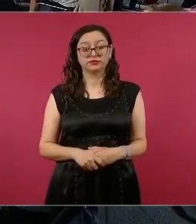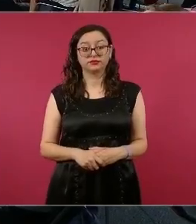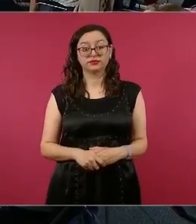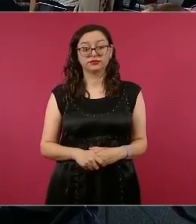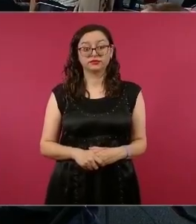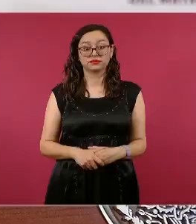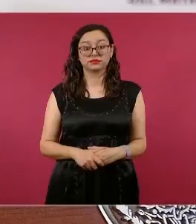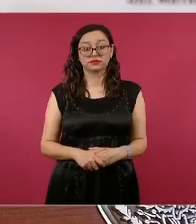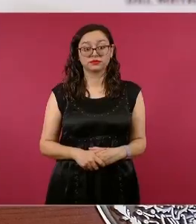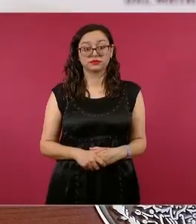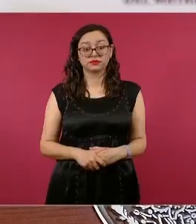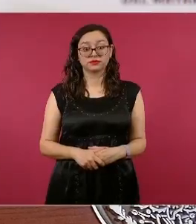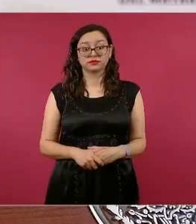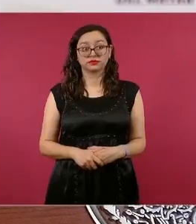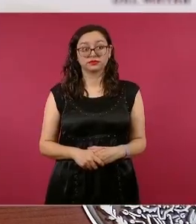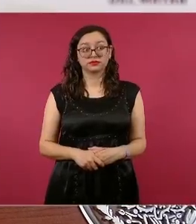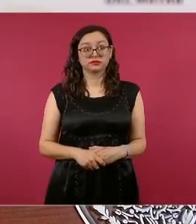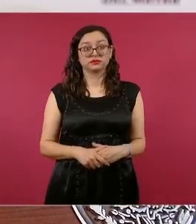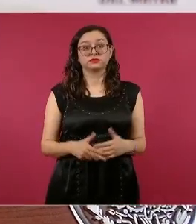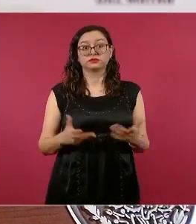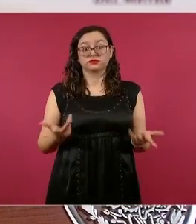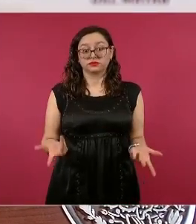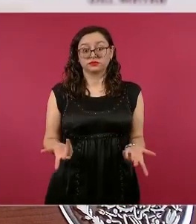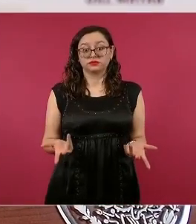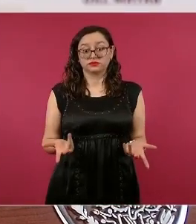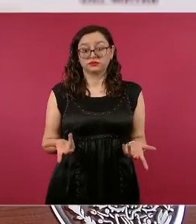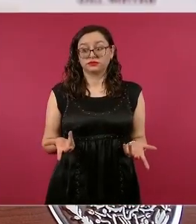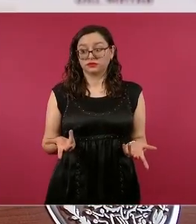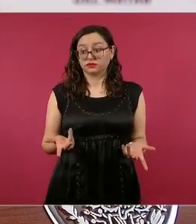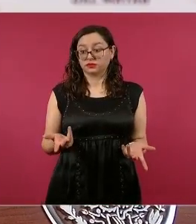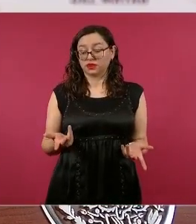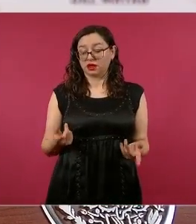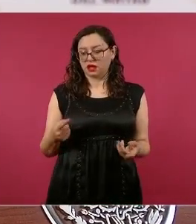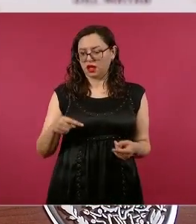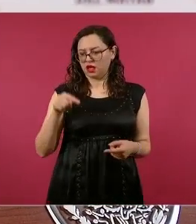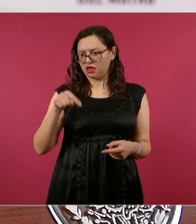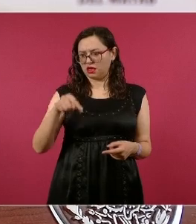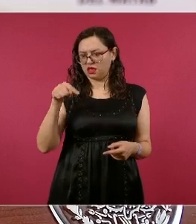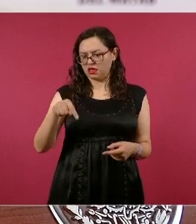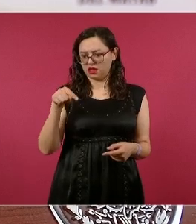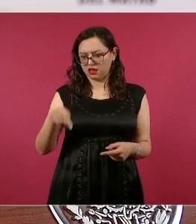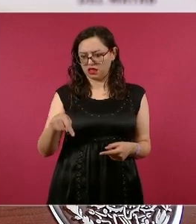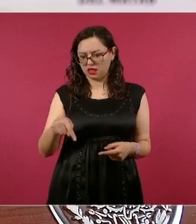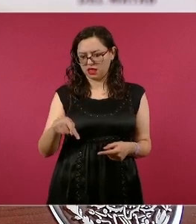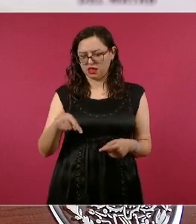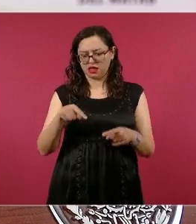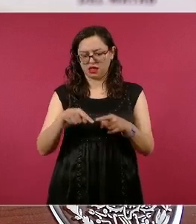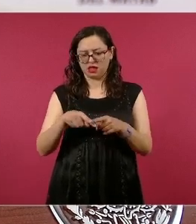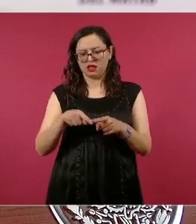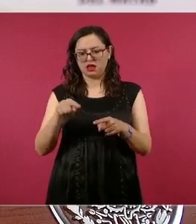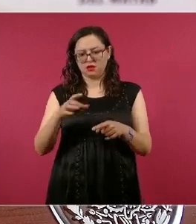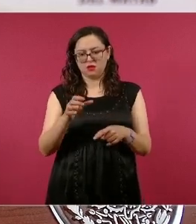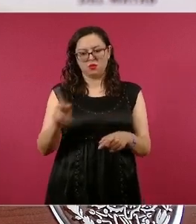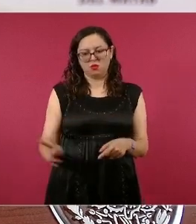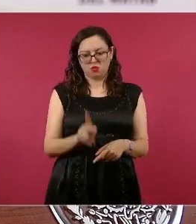hacen todavía los de Tayoltita para ir a la capital,